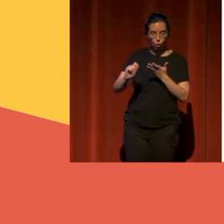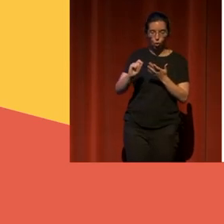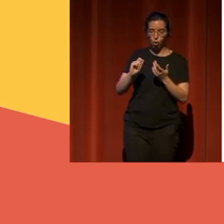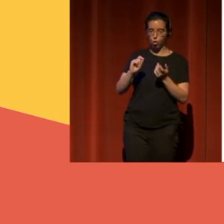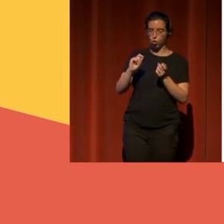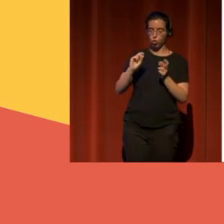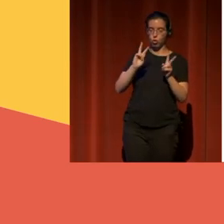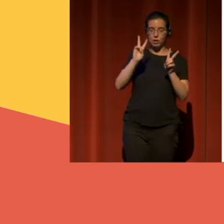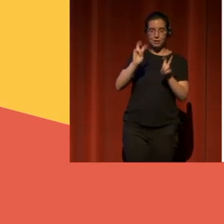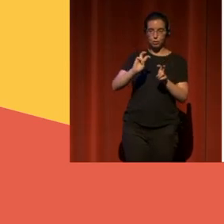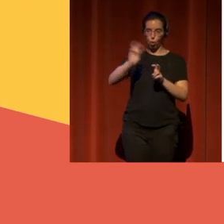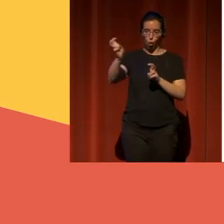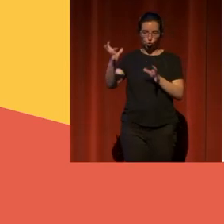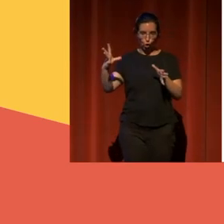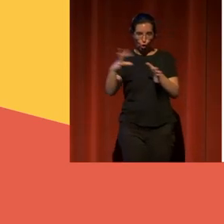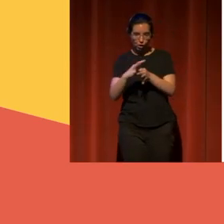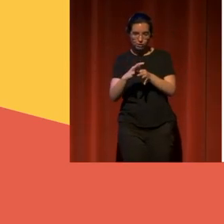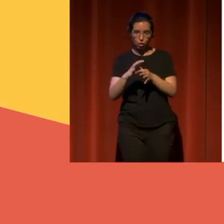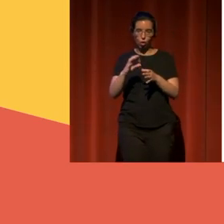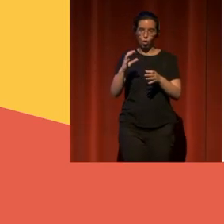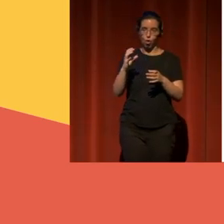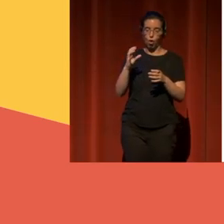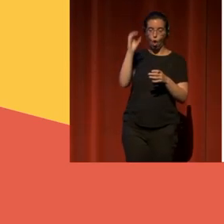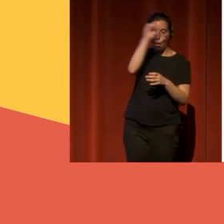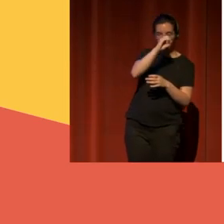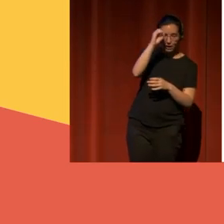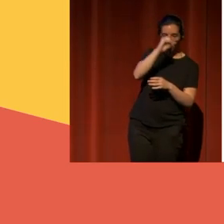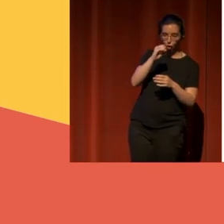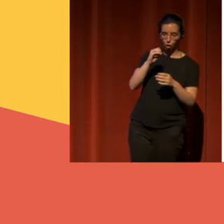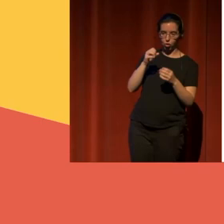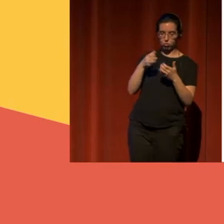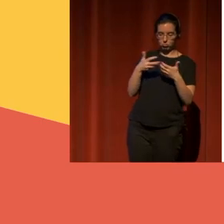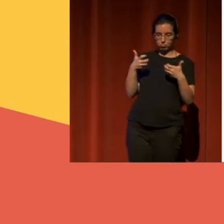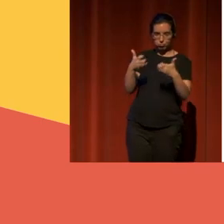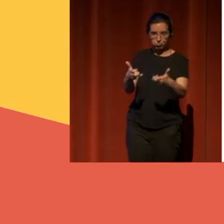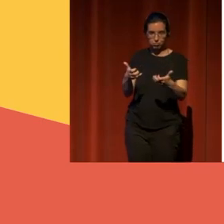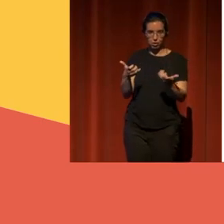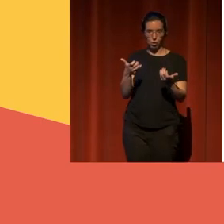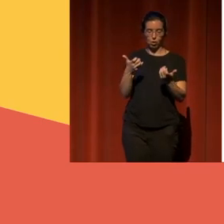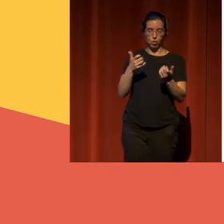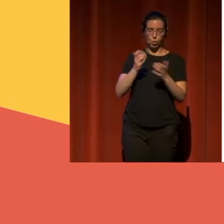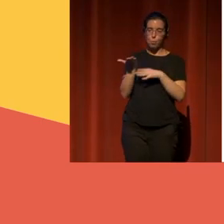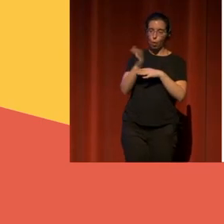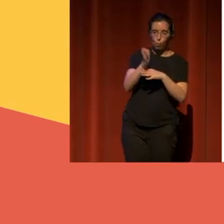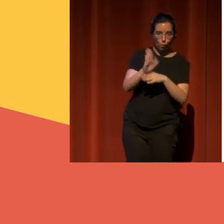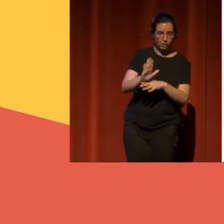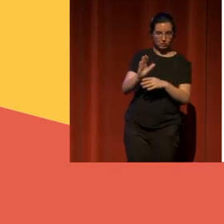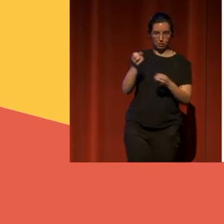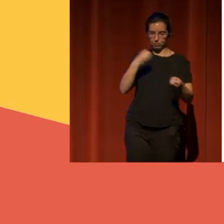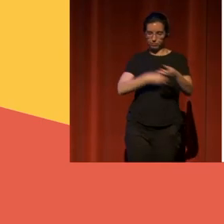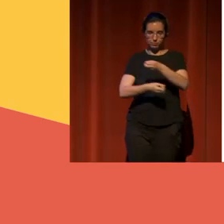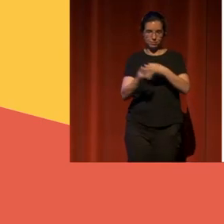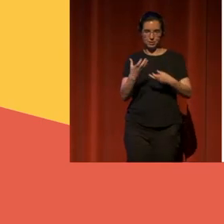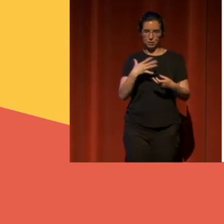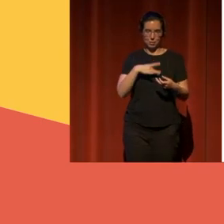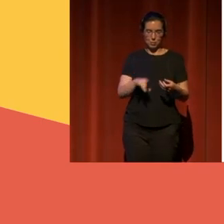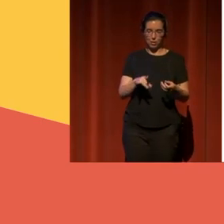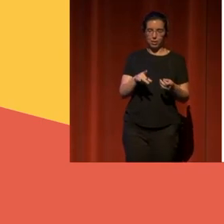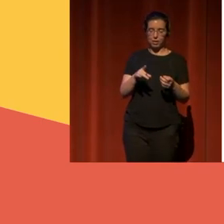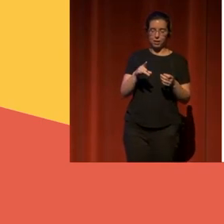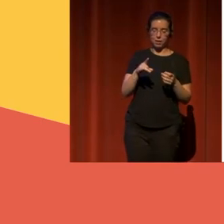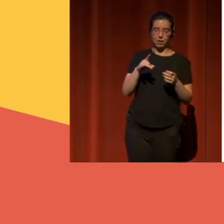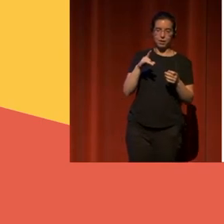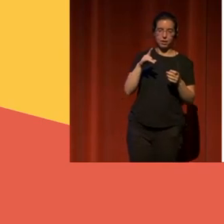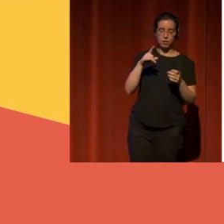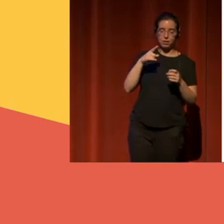otros títulos, la introducción de opiniones y reseñas, propuestas multimodales, etc. Pienso que la imaginación profesional unida a la